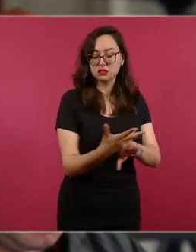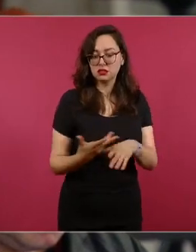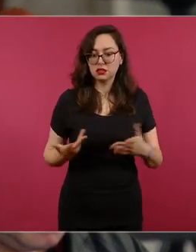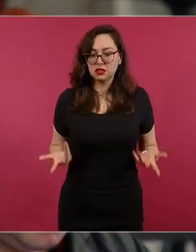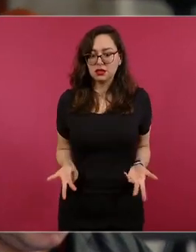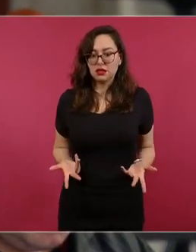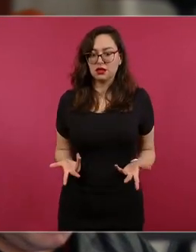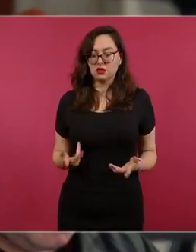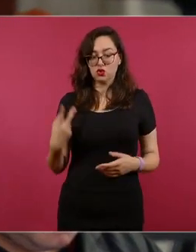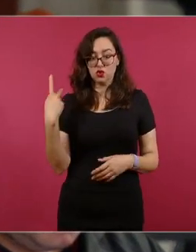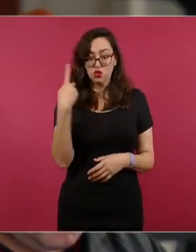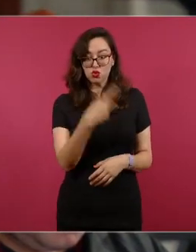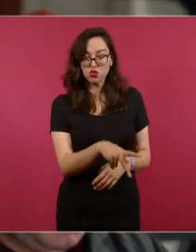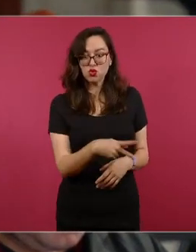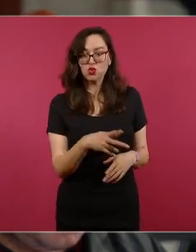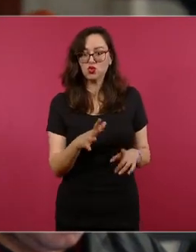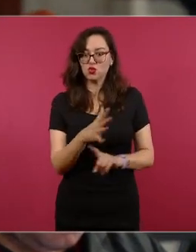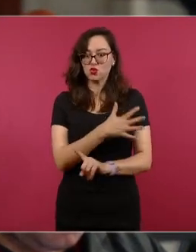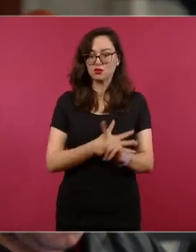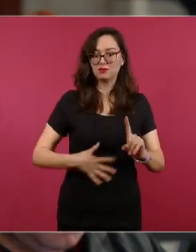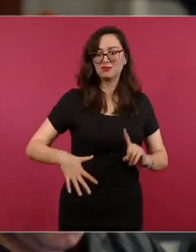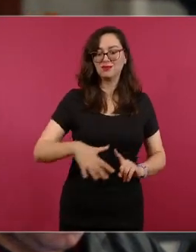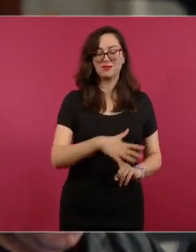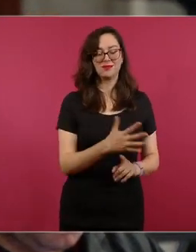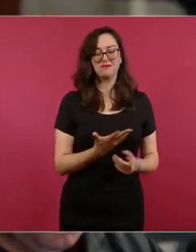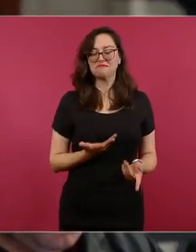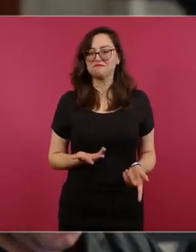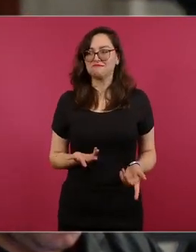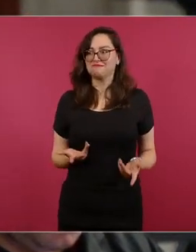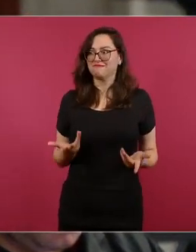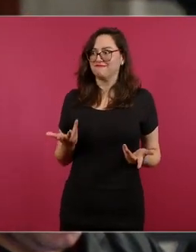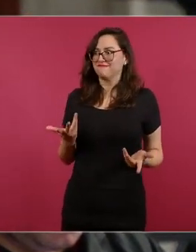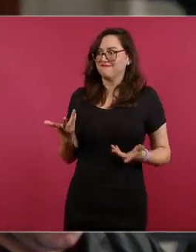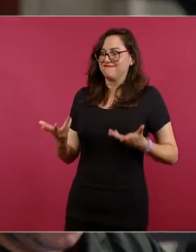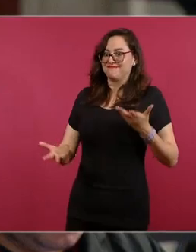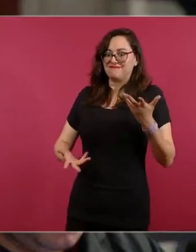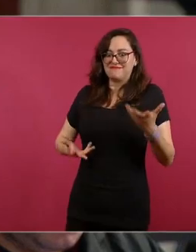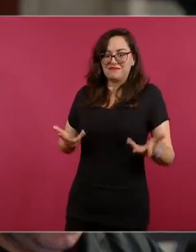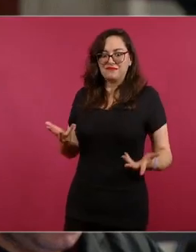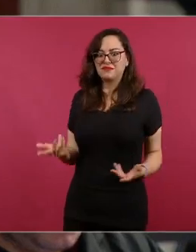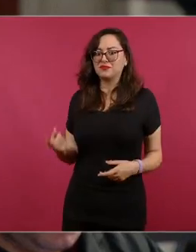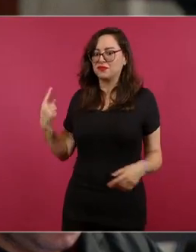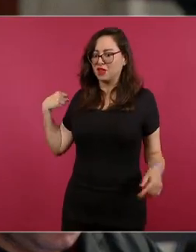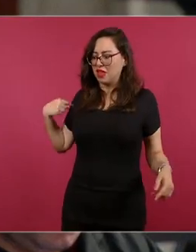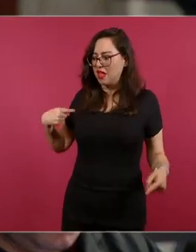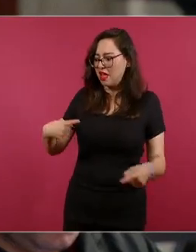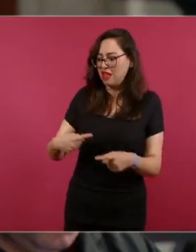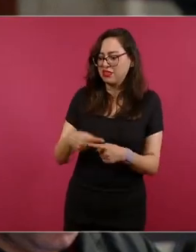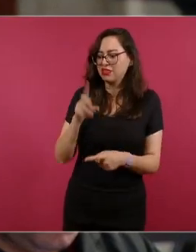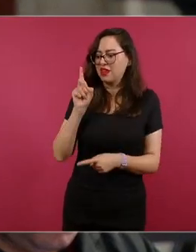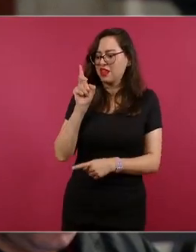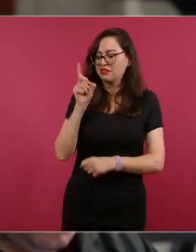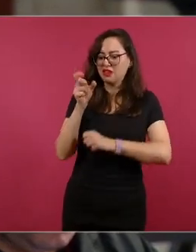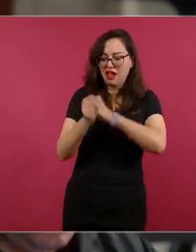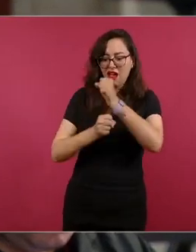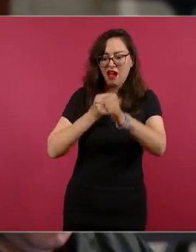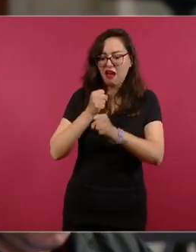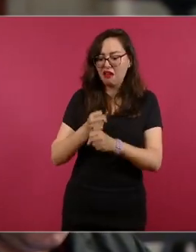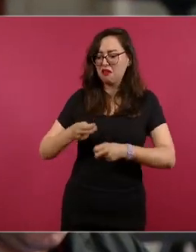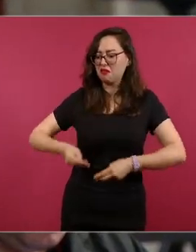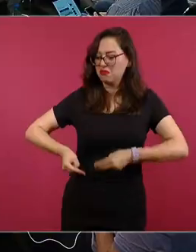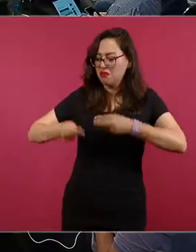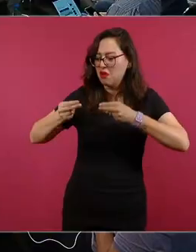en la que se encuentran. Mientras tanto, estas mujeres que han dedicado más de 30 años de su vida a sus negocios han sido